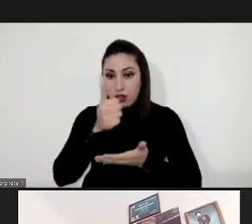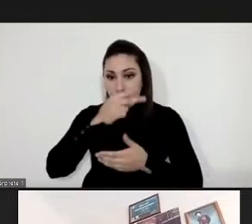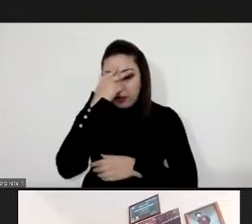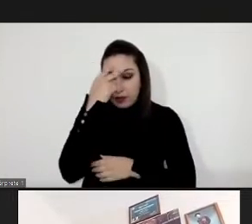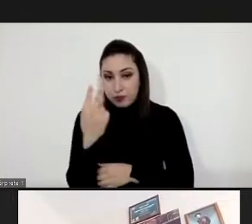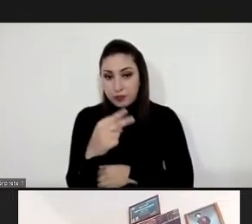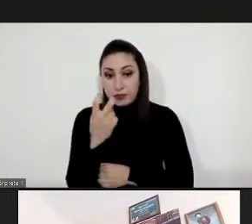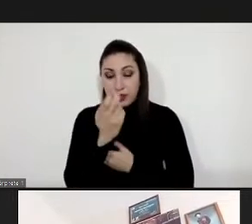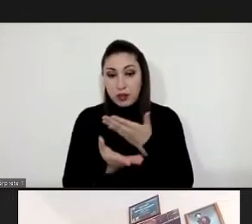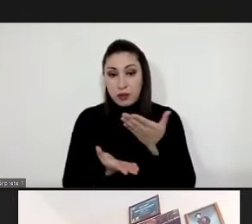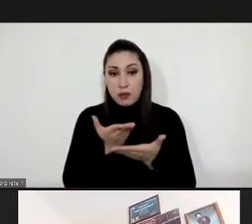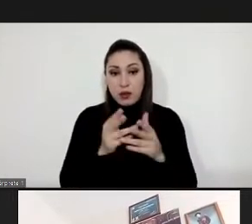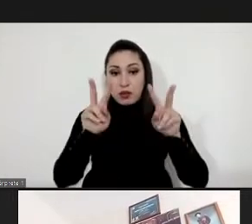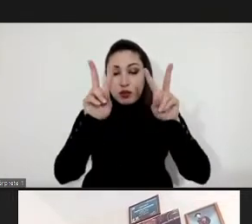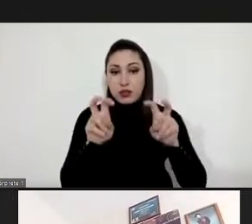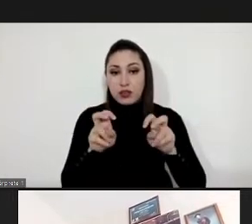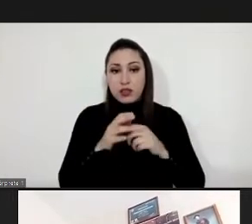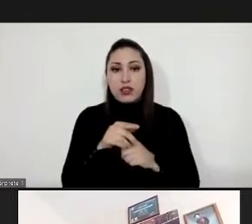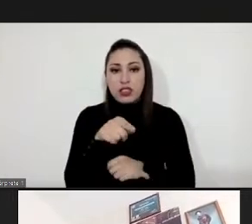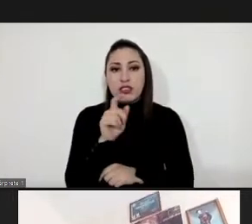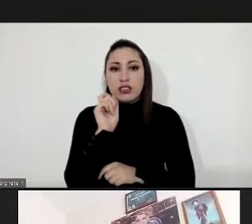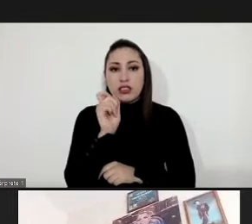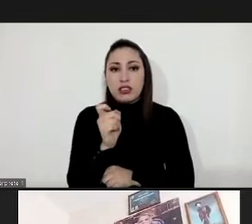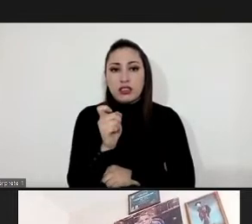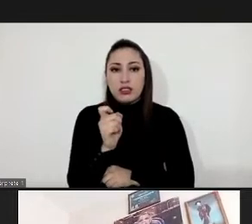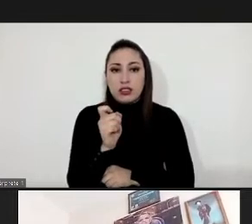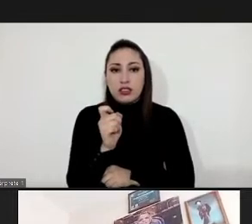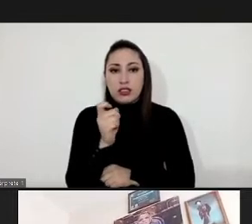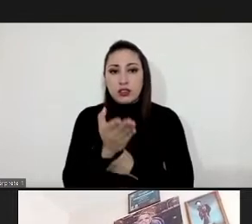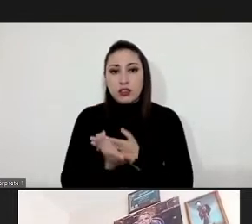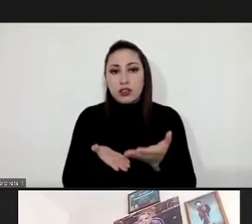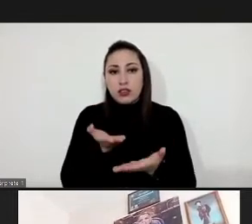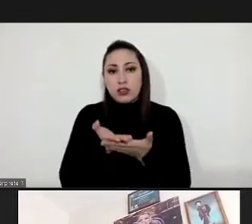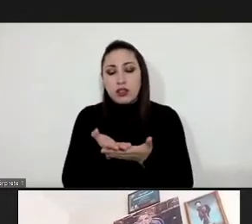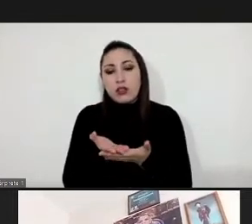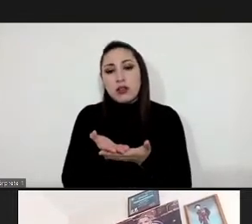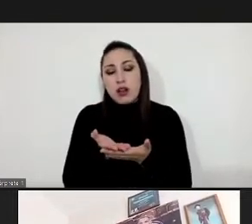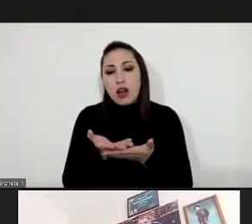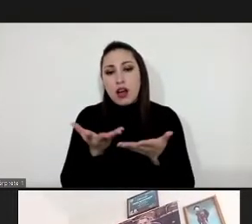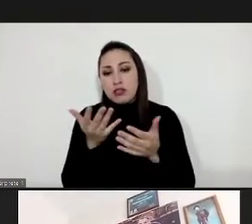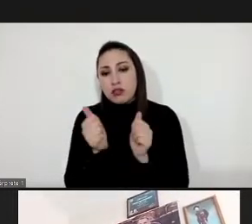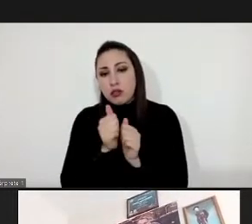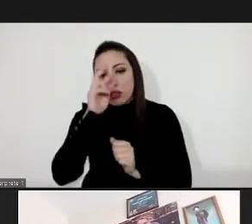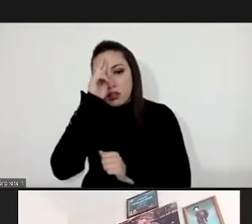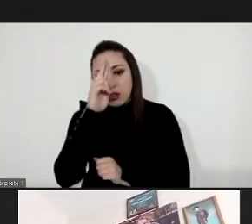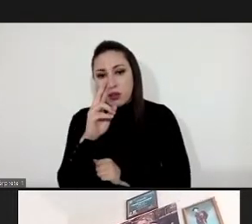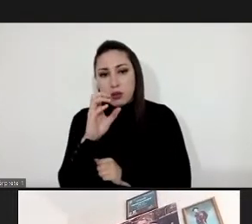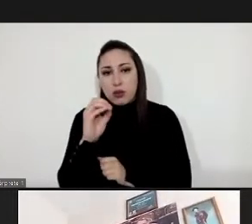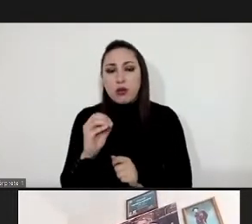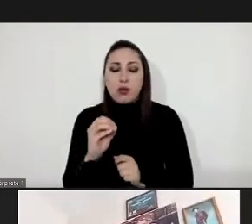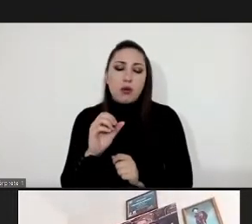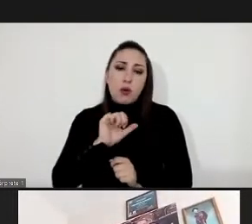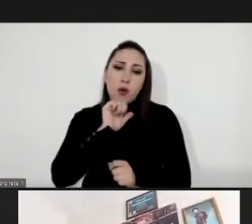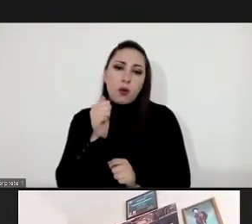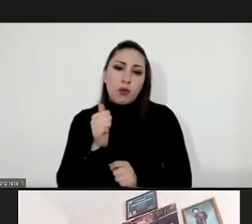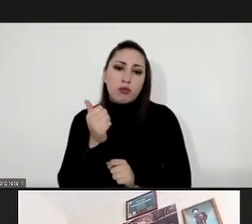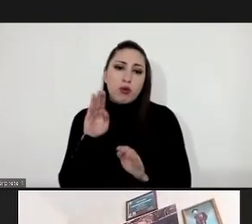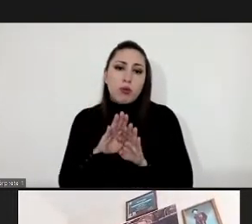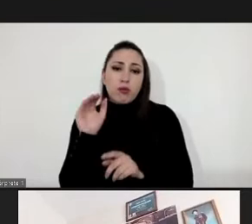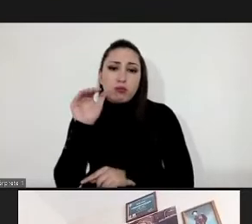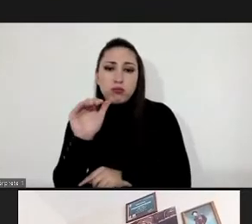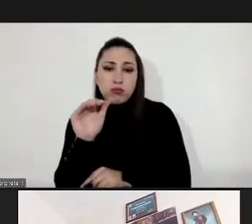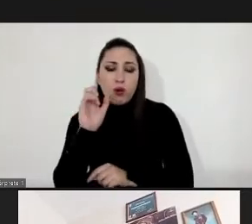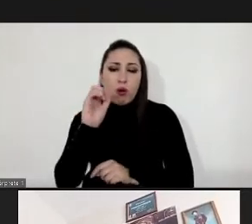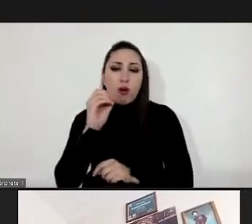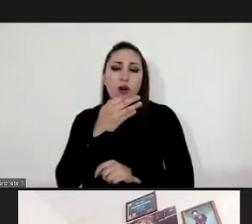punto de acuerdo es una proposición que implica algún exhorto o cualesquiera otra solicitud o